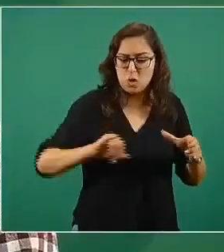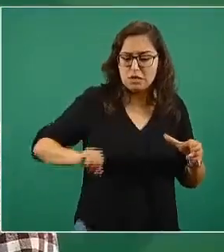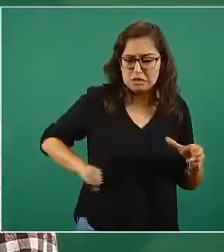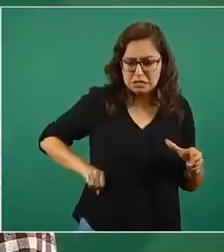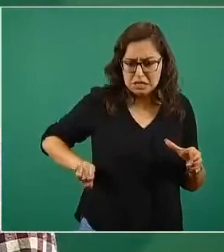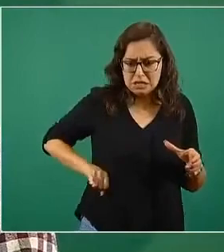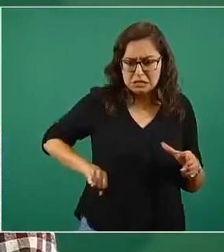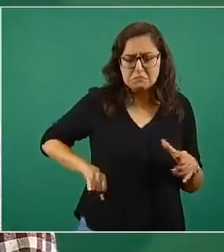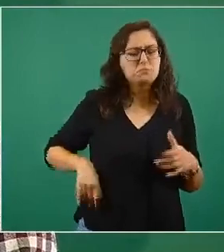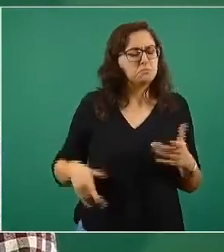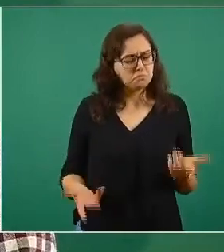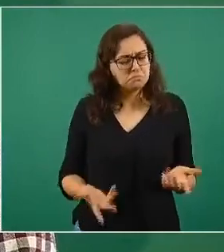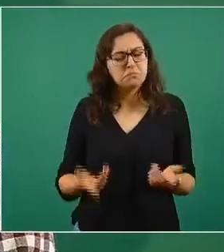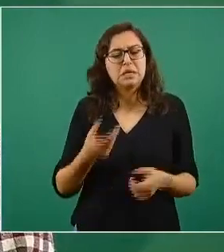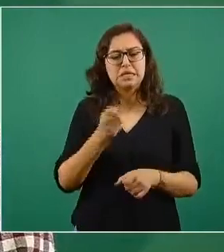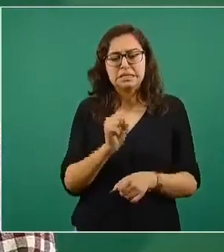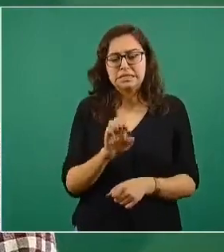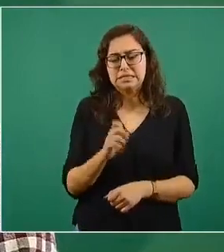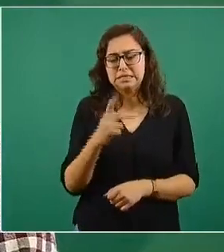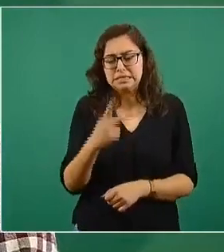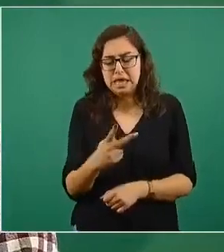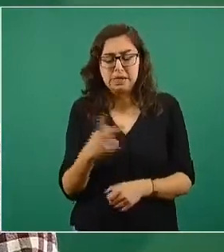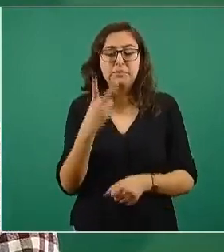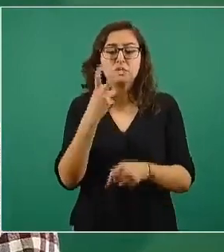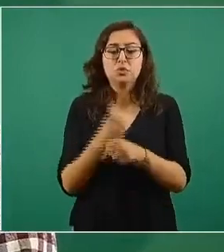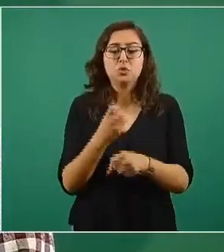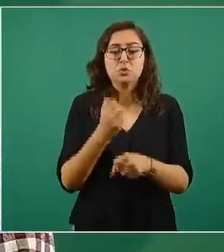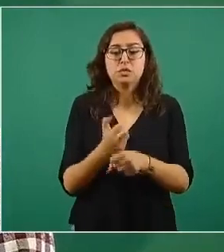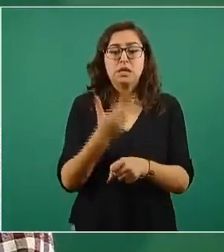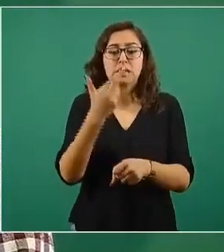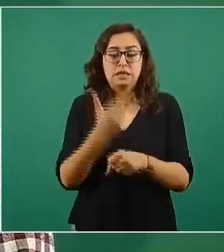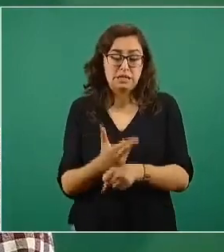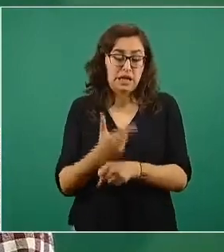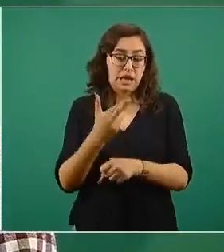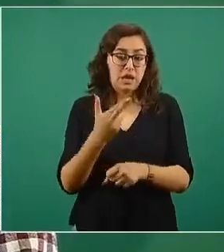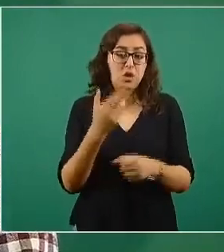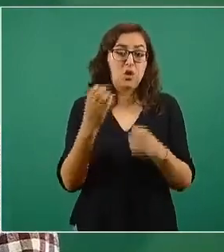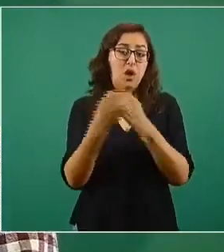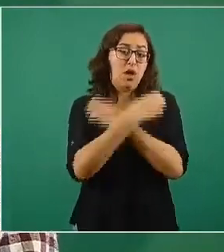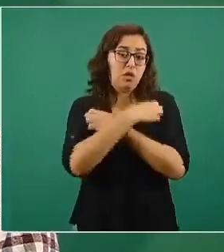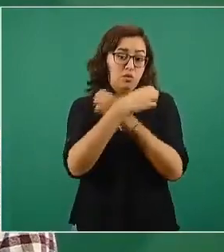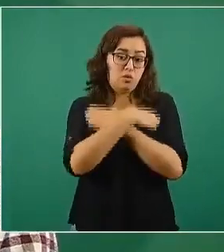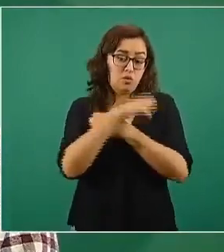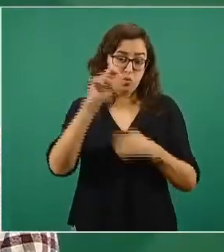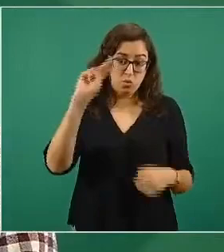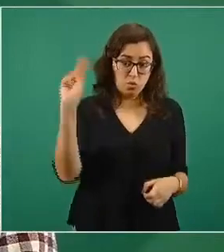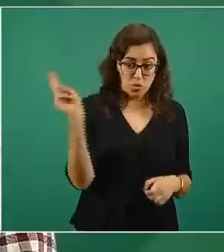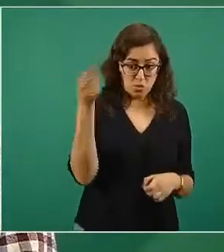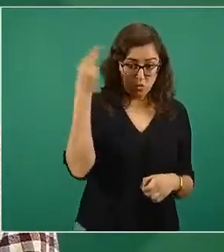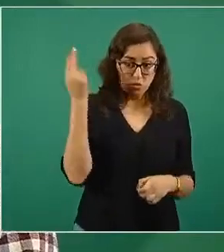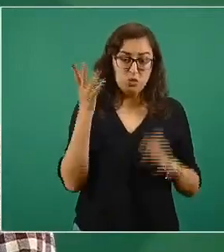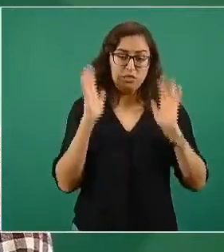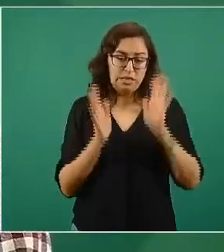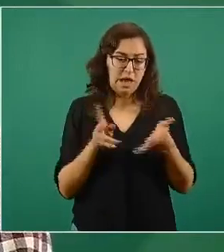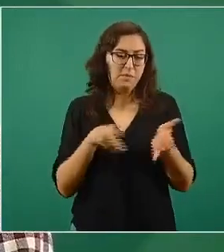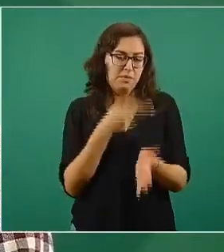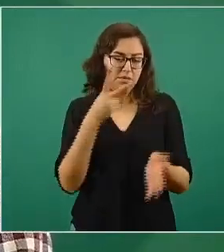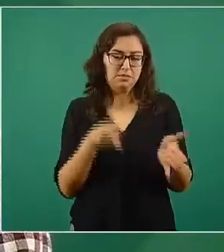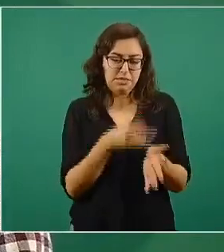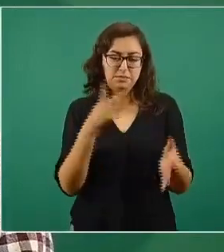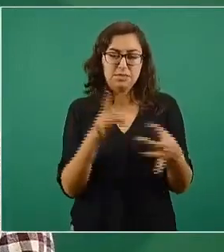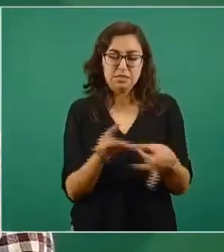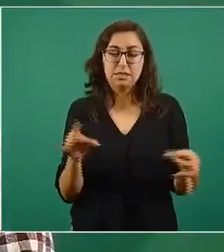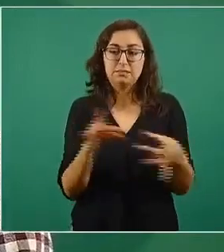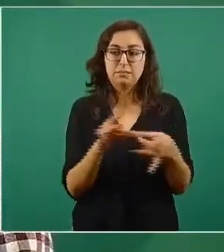Secretaría de Educación Pública, en particular con el subsecretario de Educación Superior, el doctor Luciano Concheiro, esto ya lo hemos comentado varias veces